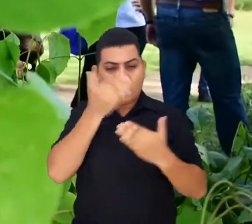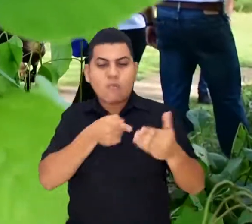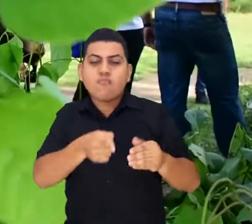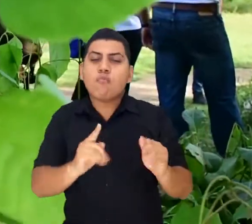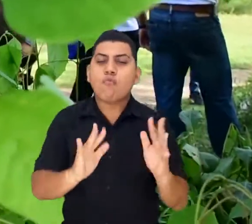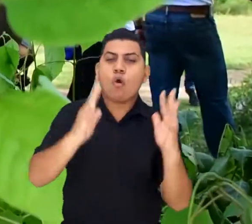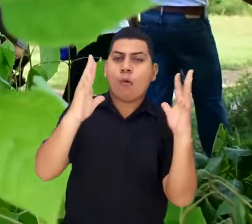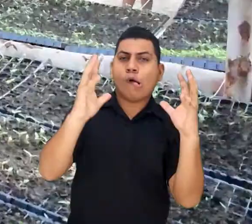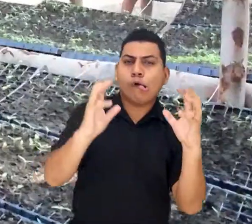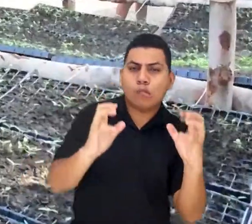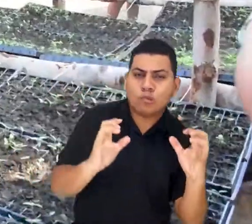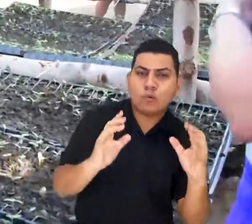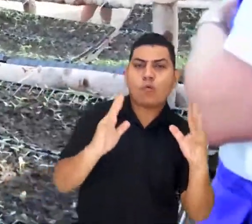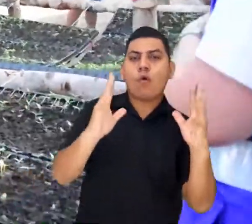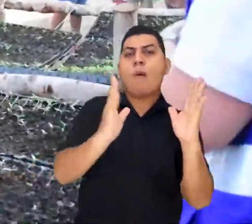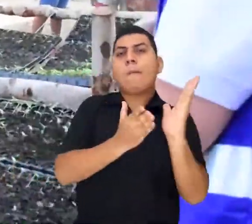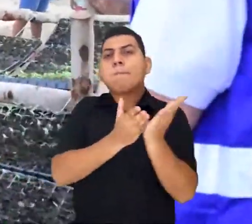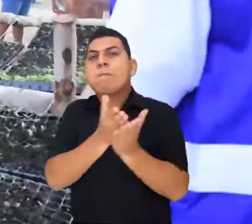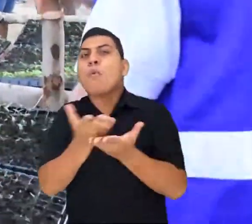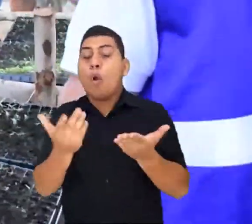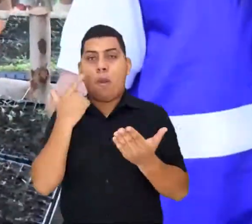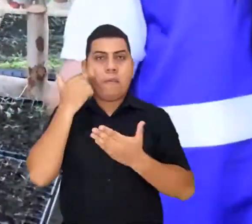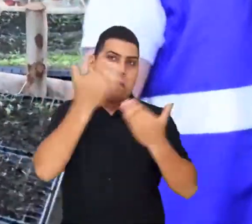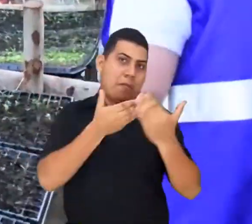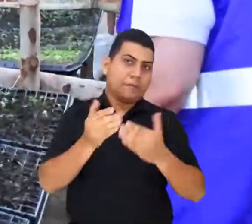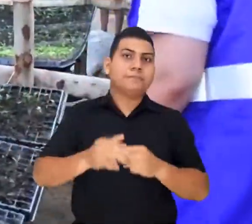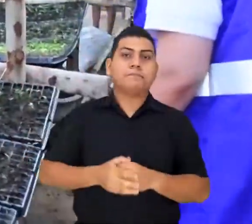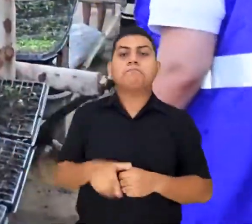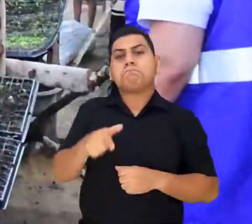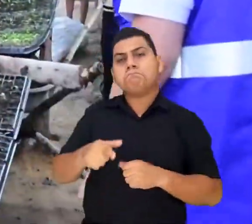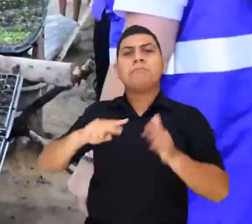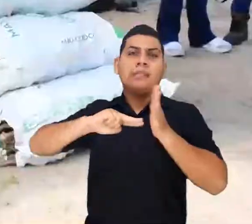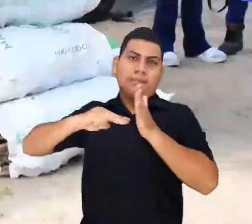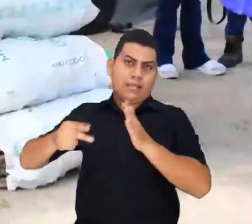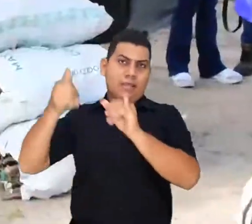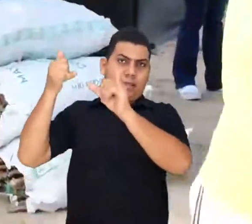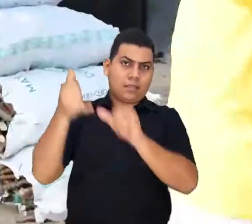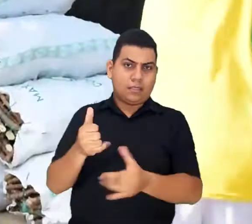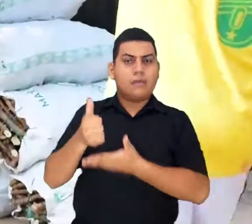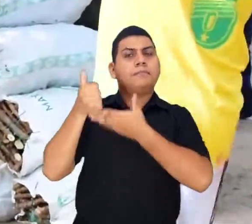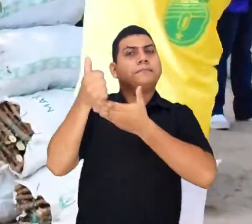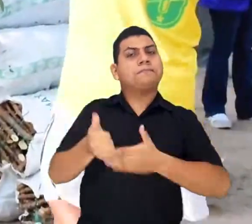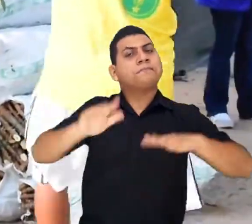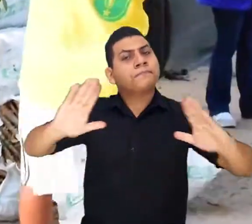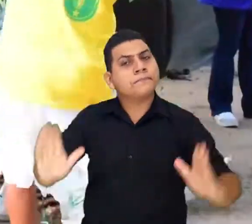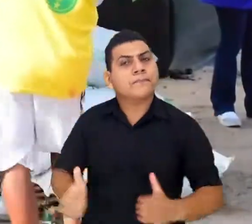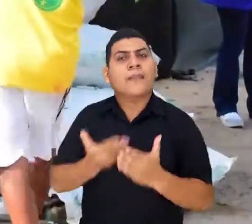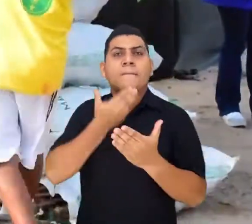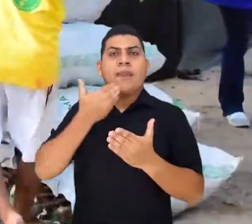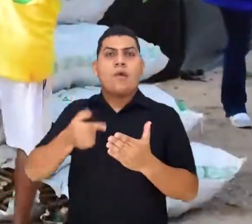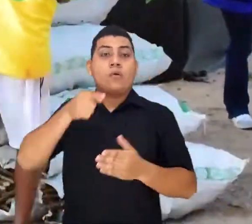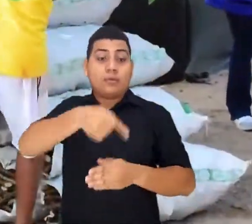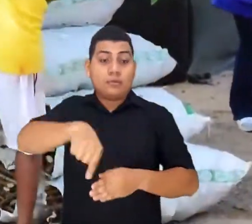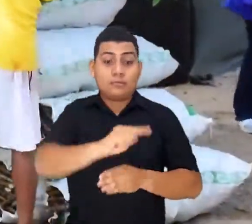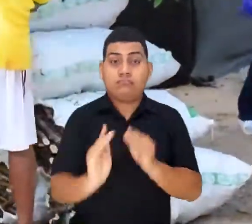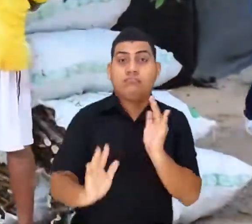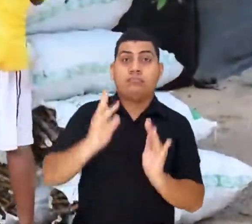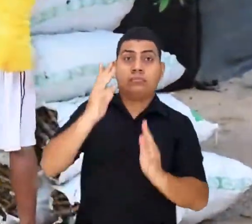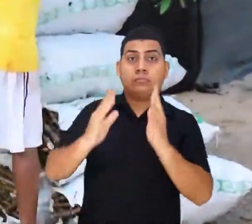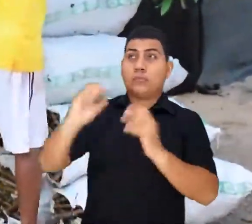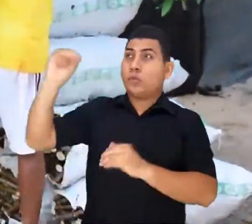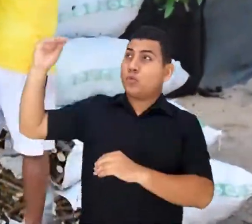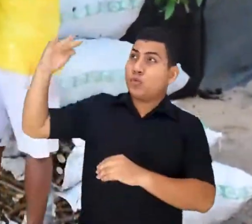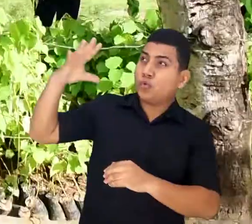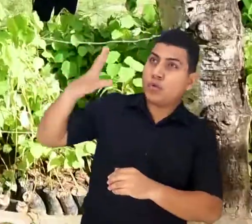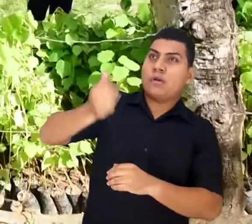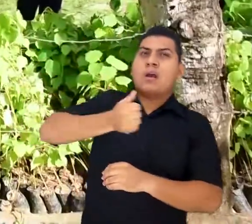ese modelo agroresiliente. En las parcelas se aplicarán distintas técnicas de ingeniería que permitan aumentar la resiliencia